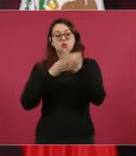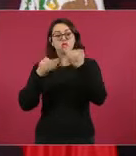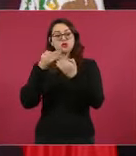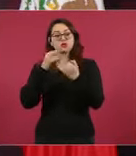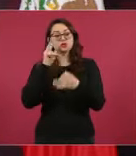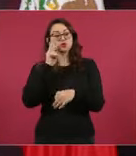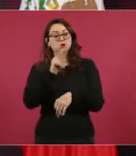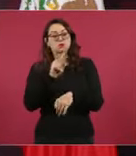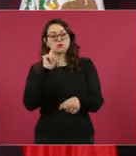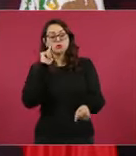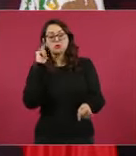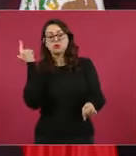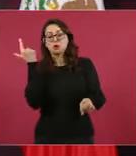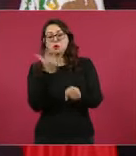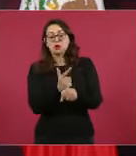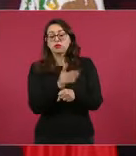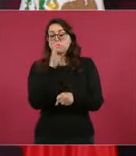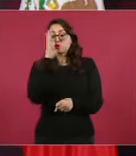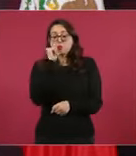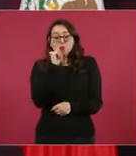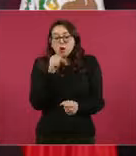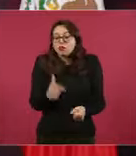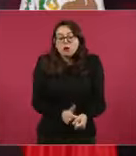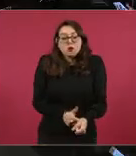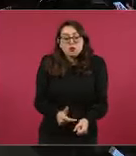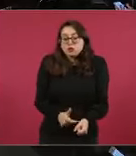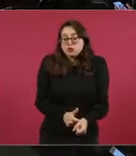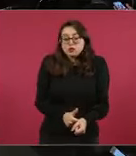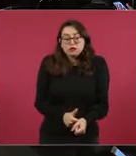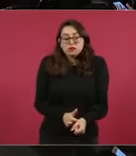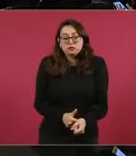Una de ellas es el dinero.